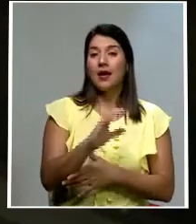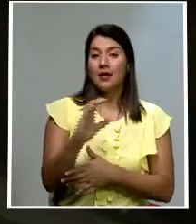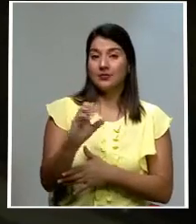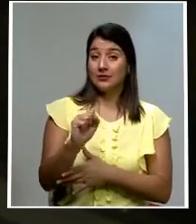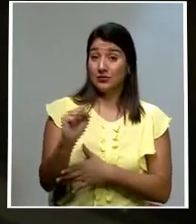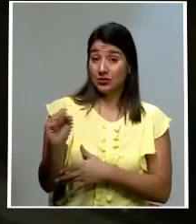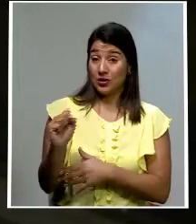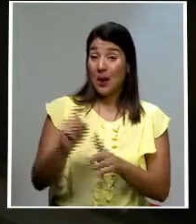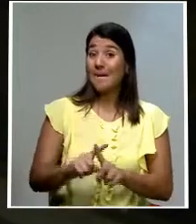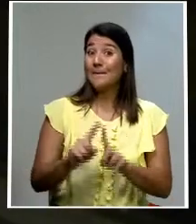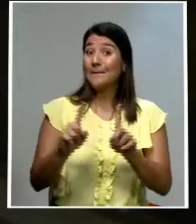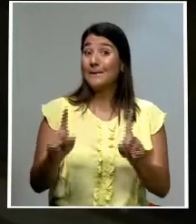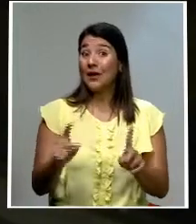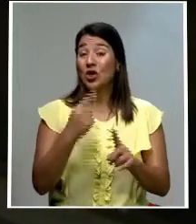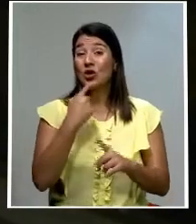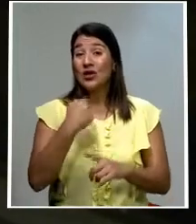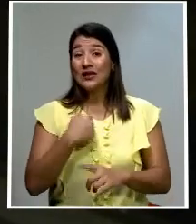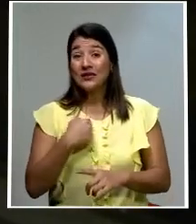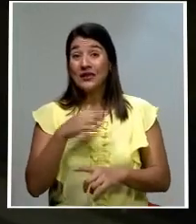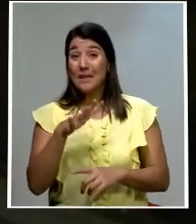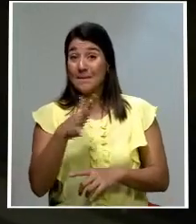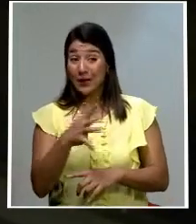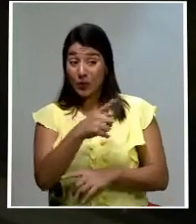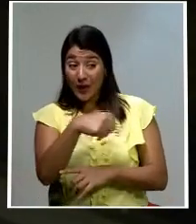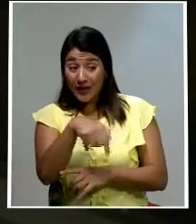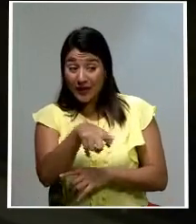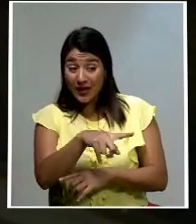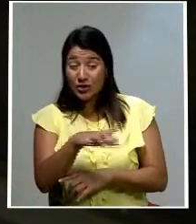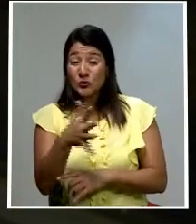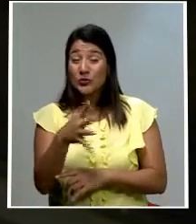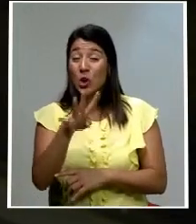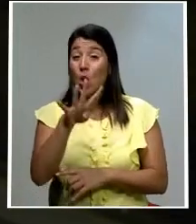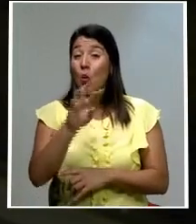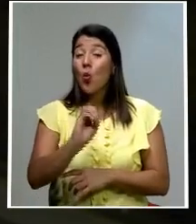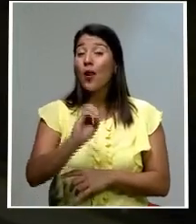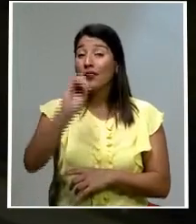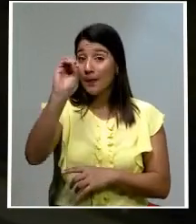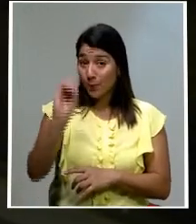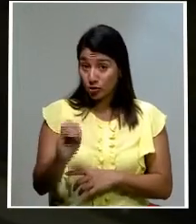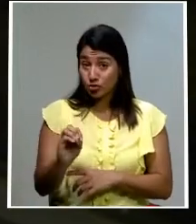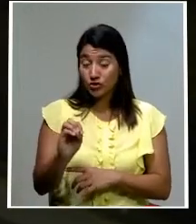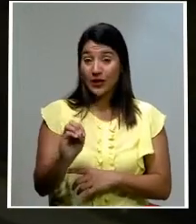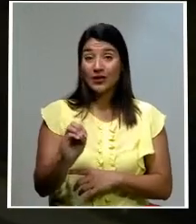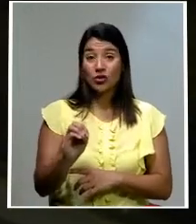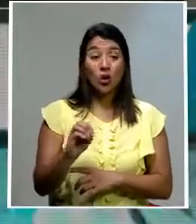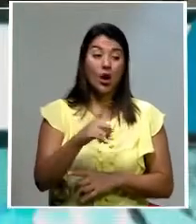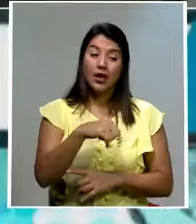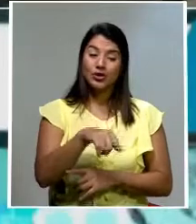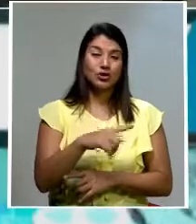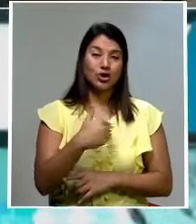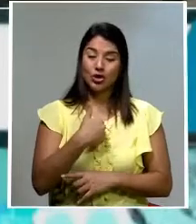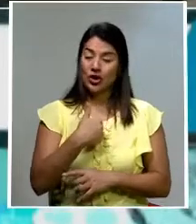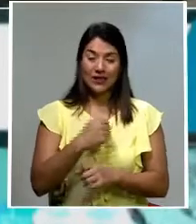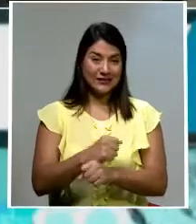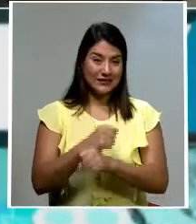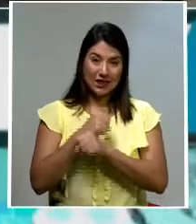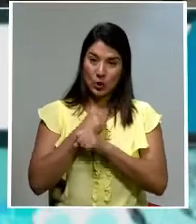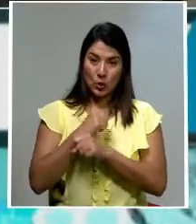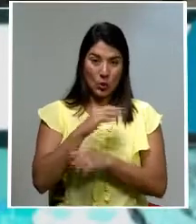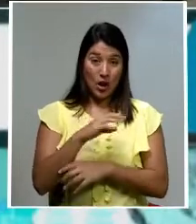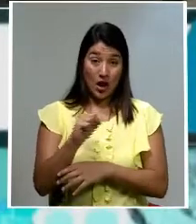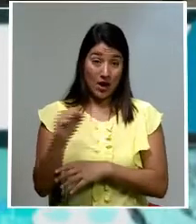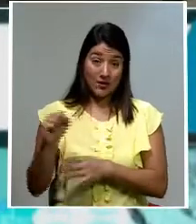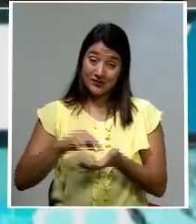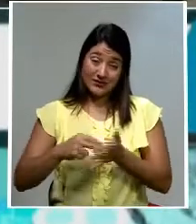embargo, nos indicaban que cerca del 40% de las personas que son atendidas por el IAFA no cuentan con un seguro. ¿Qué